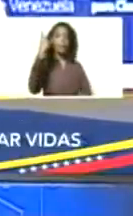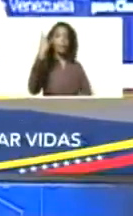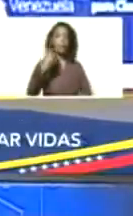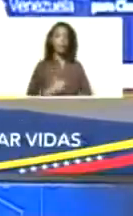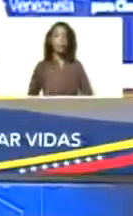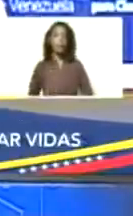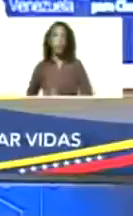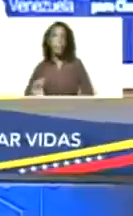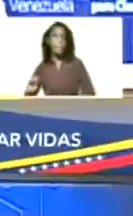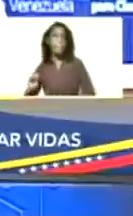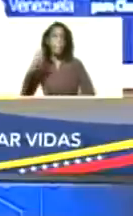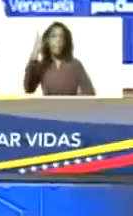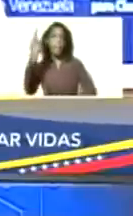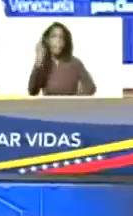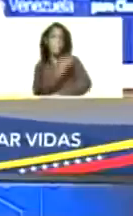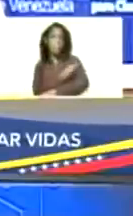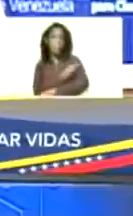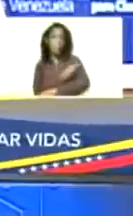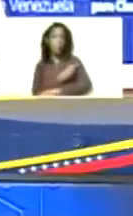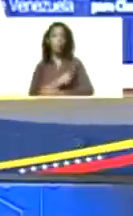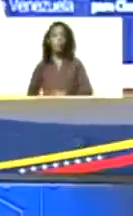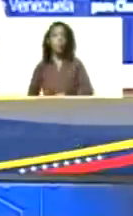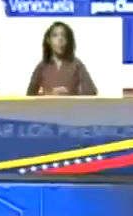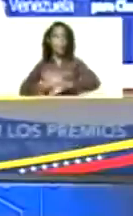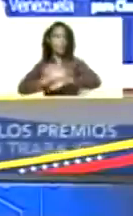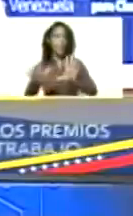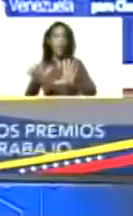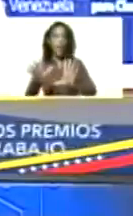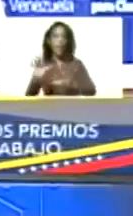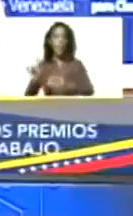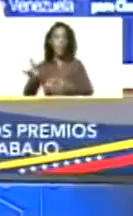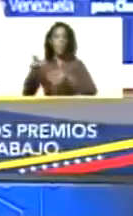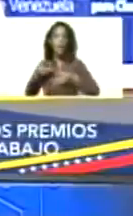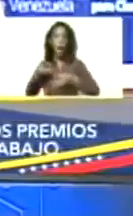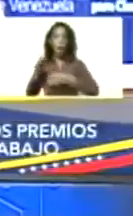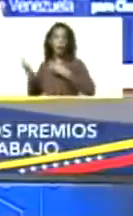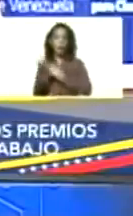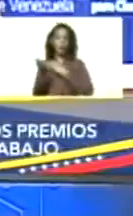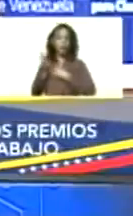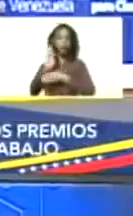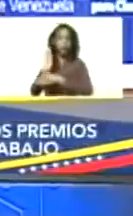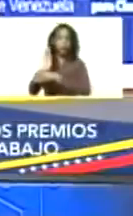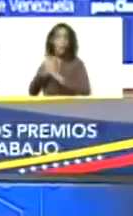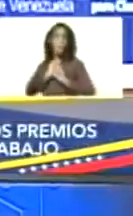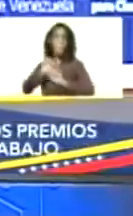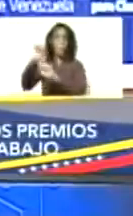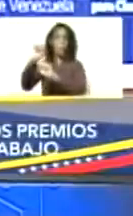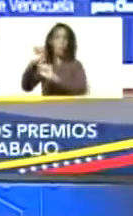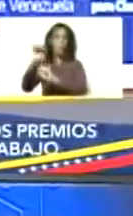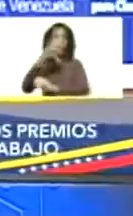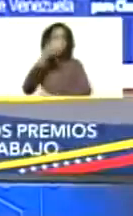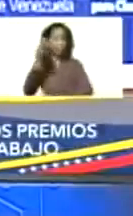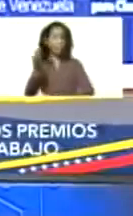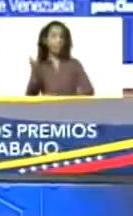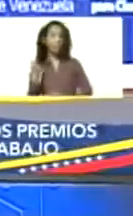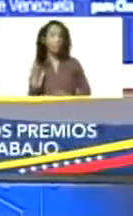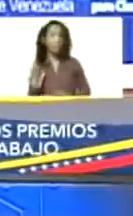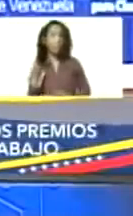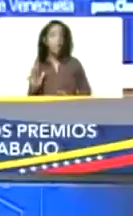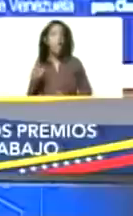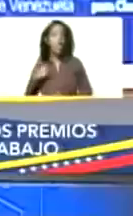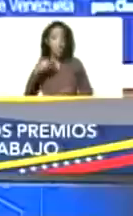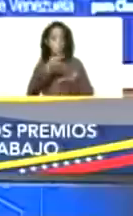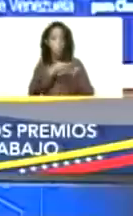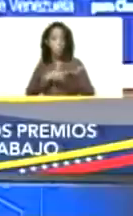el primer pinchazo ya te deja protegido, ¿verdad? Leí